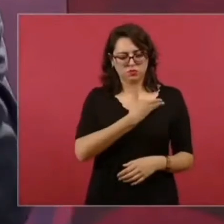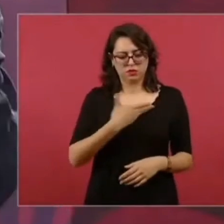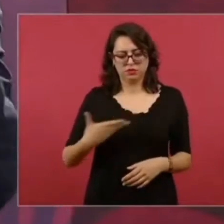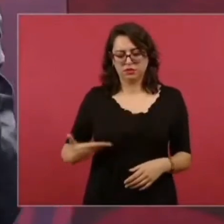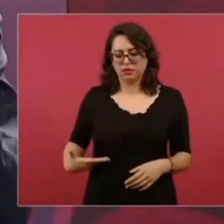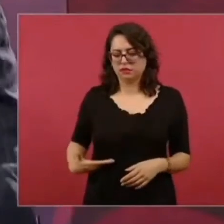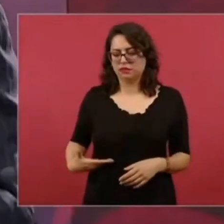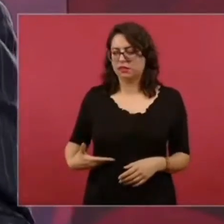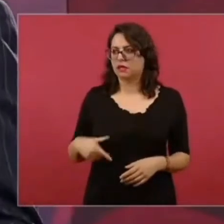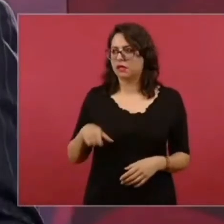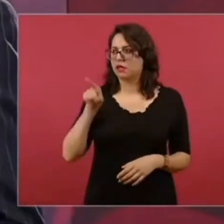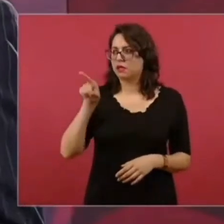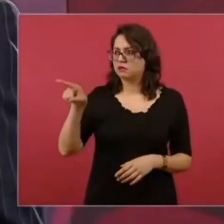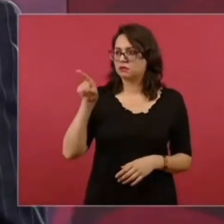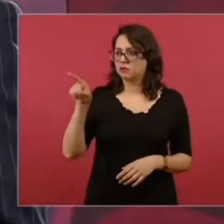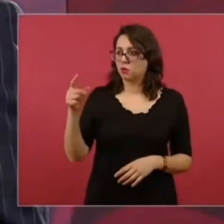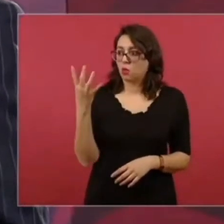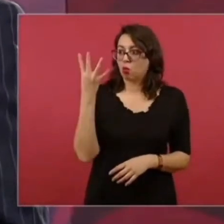proponer a 4,